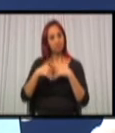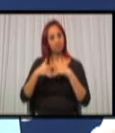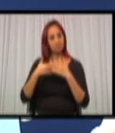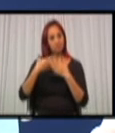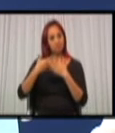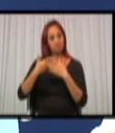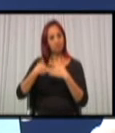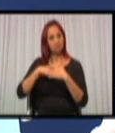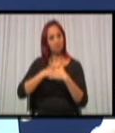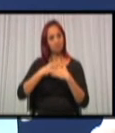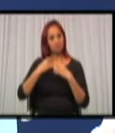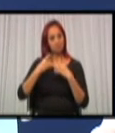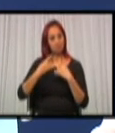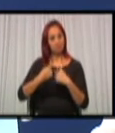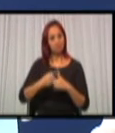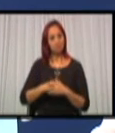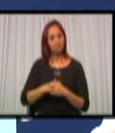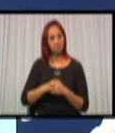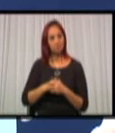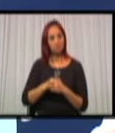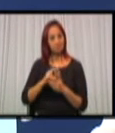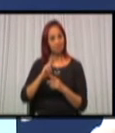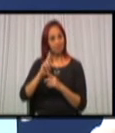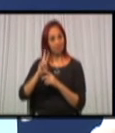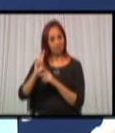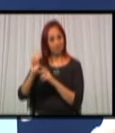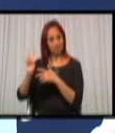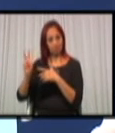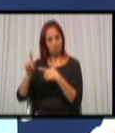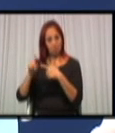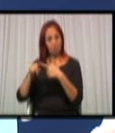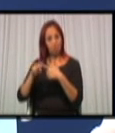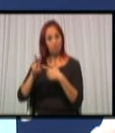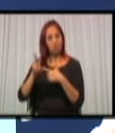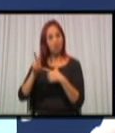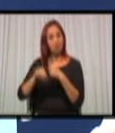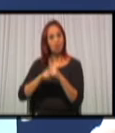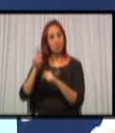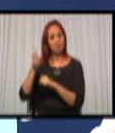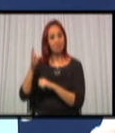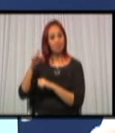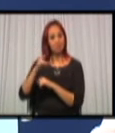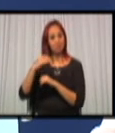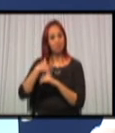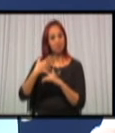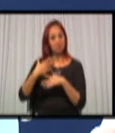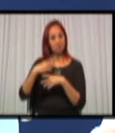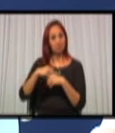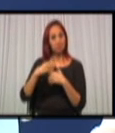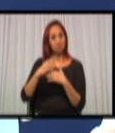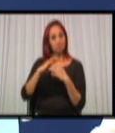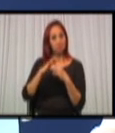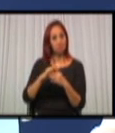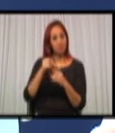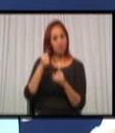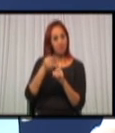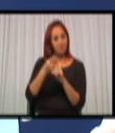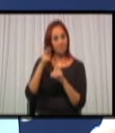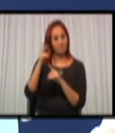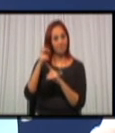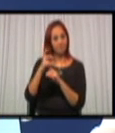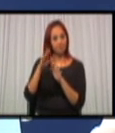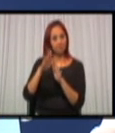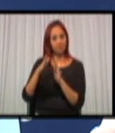nosotros ser tramitadores rápidos. Segundo, para el año 2018, estar dentro de las 10 municipalidades que califican la